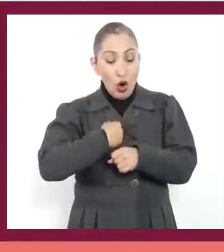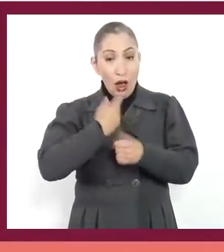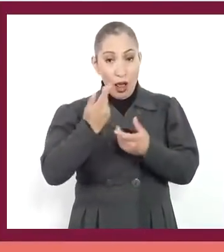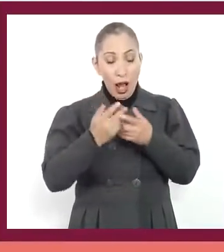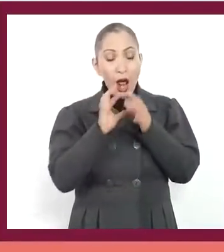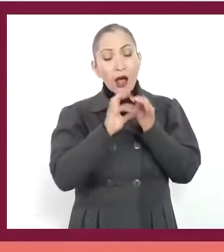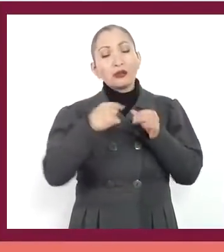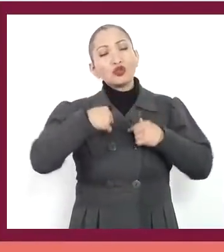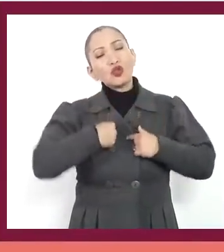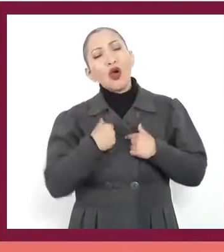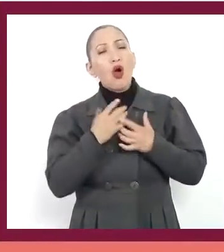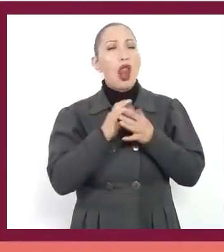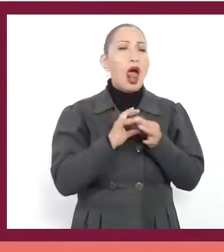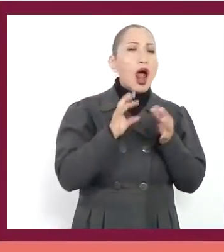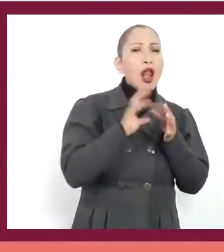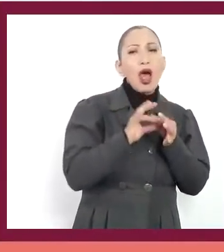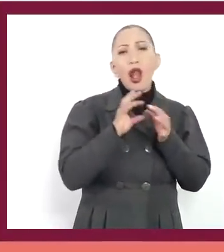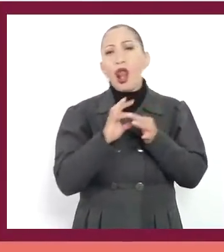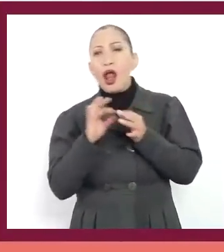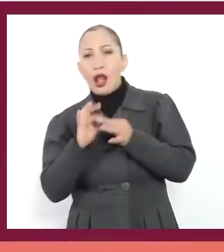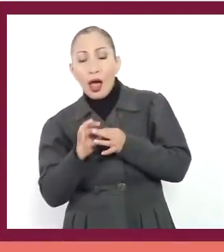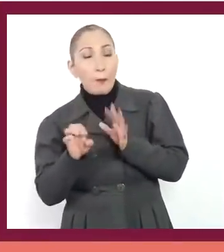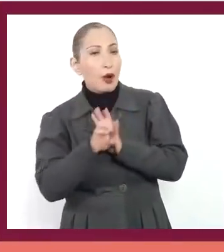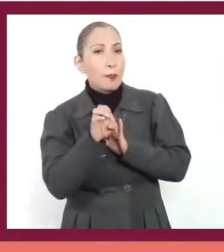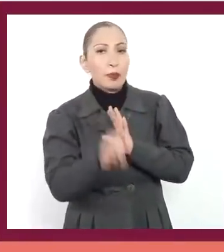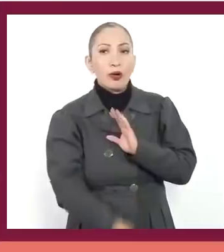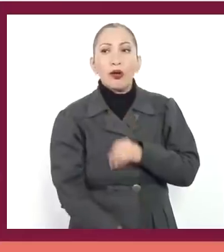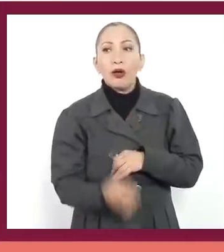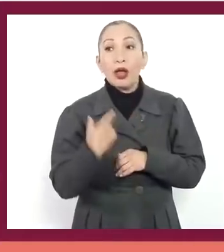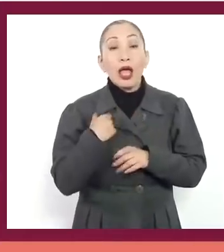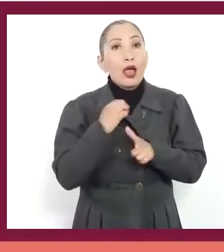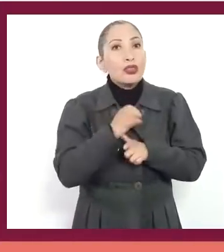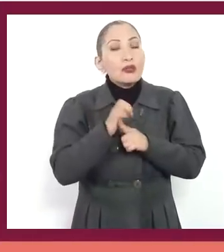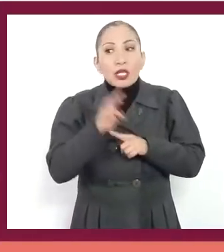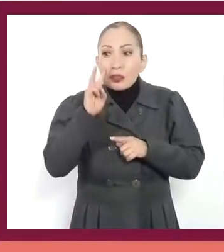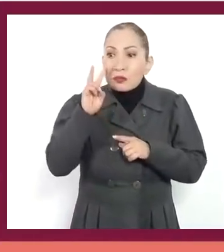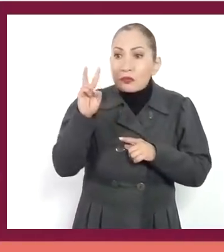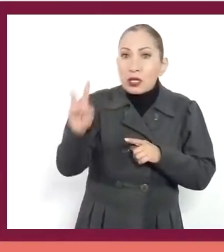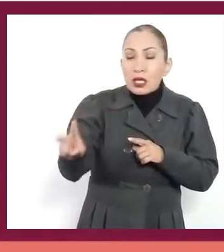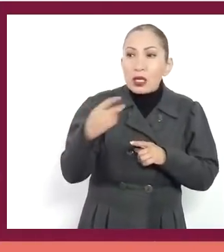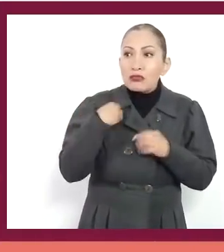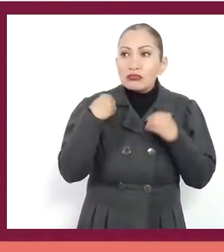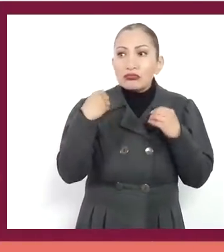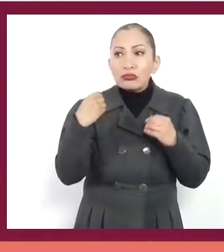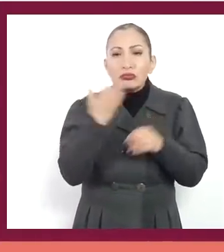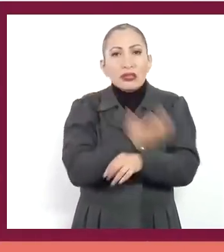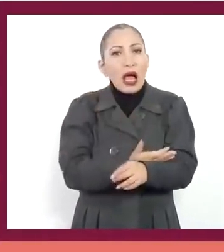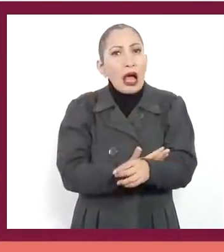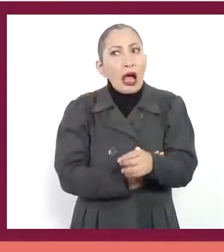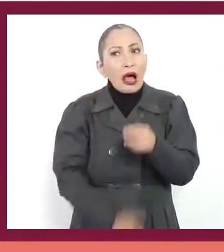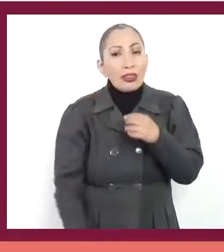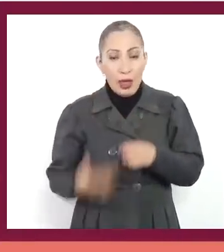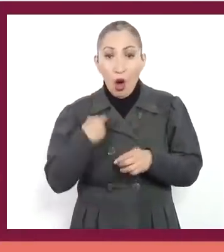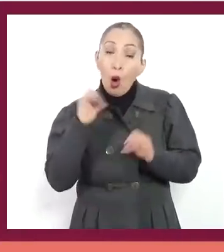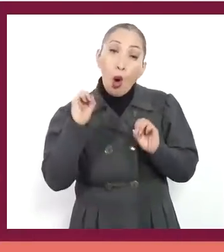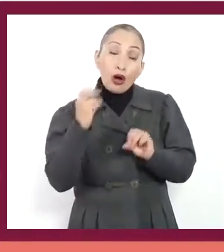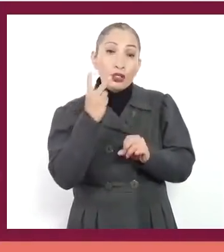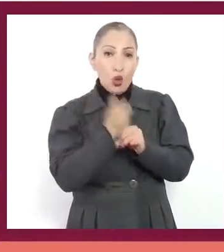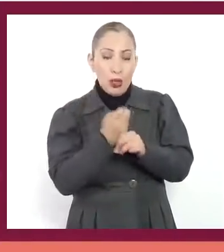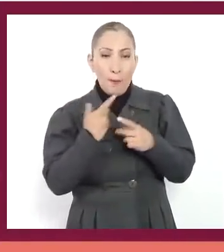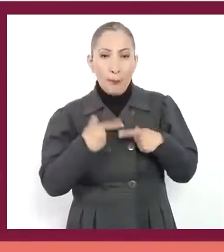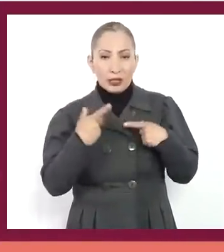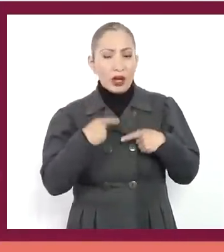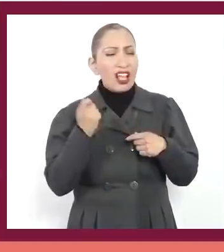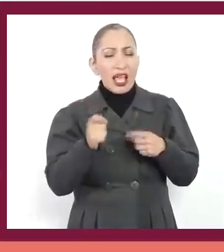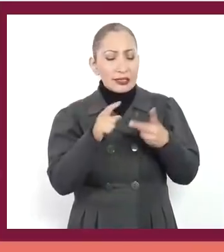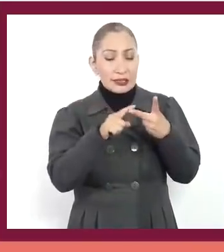es decir, como si tú la hubieras escrito. Por ejemplo, entonces vi que era demasiado tarde. En segunda persona,